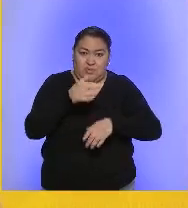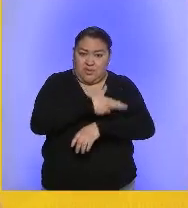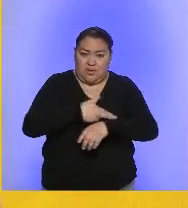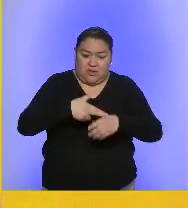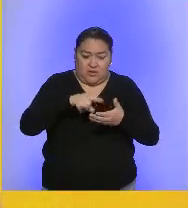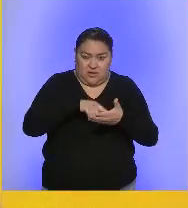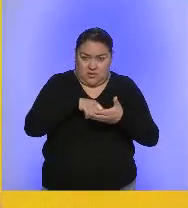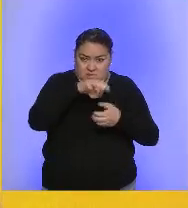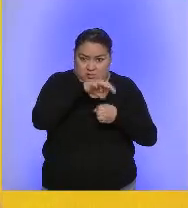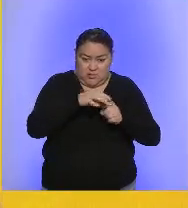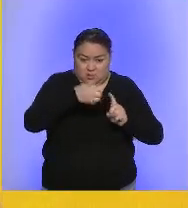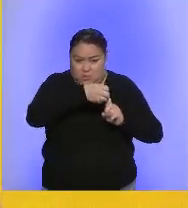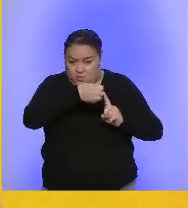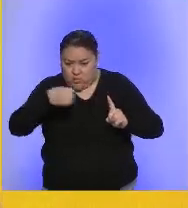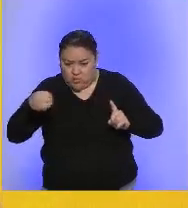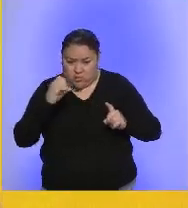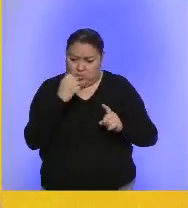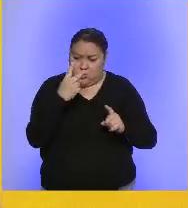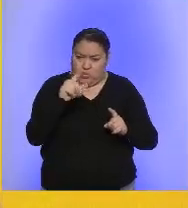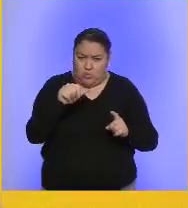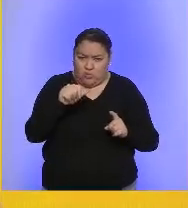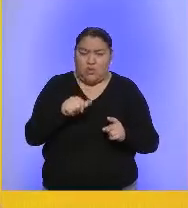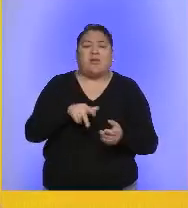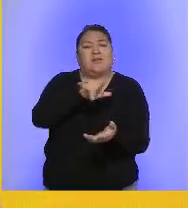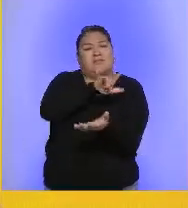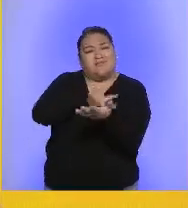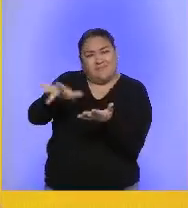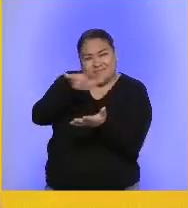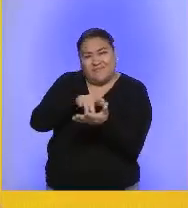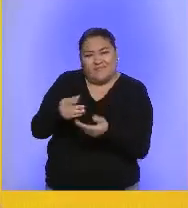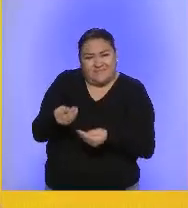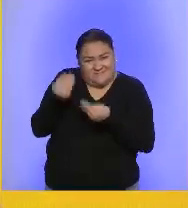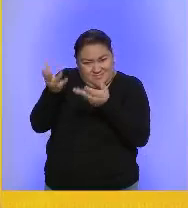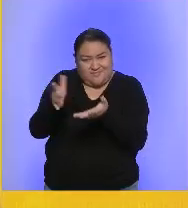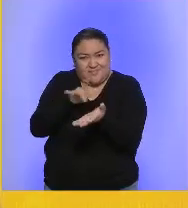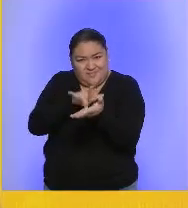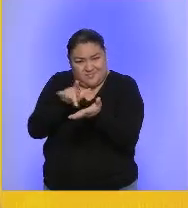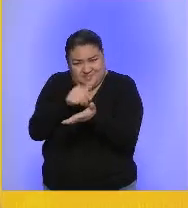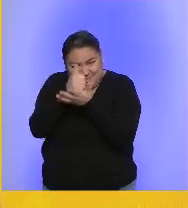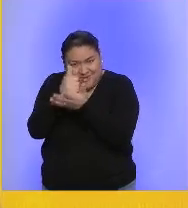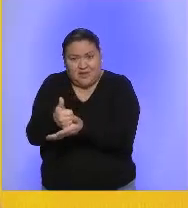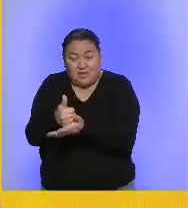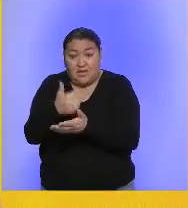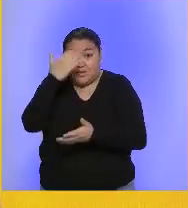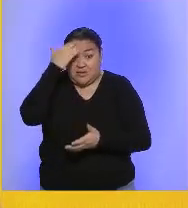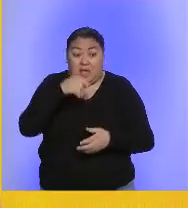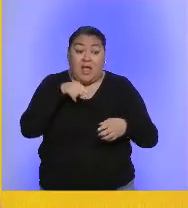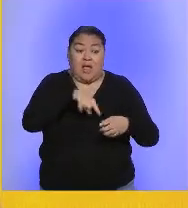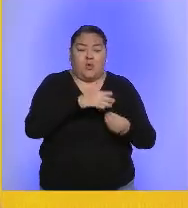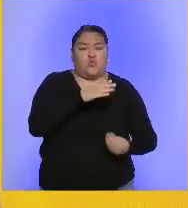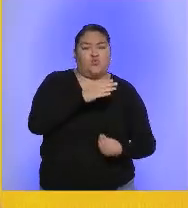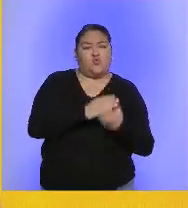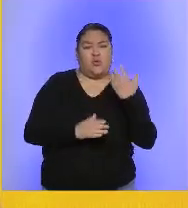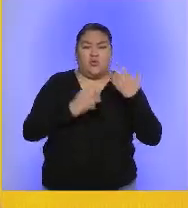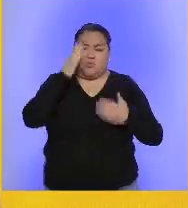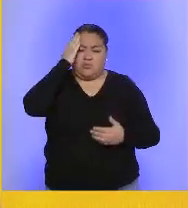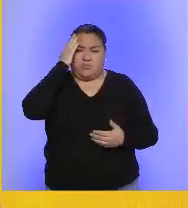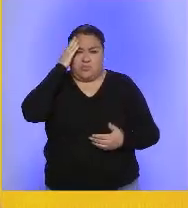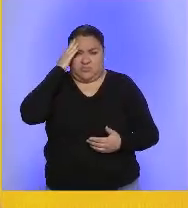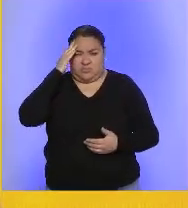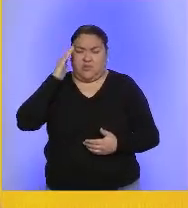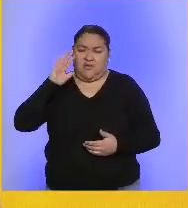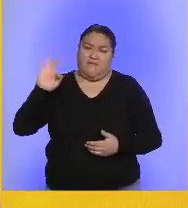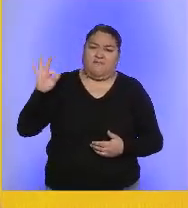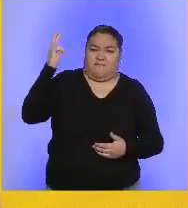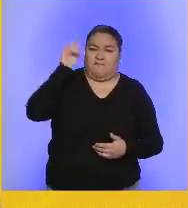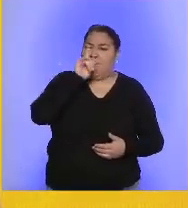aportamos figuras que incluso son más novedosas que a nivel central. Por eso yo sí que me decanto como una